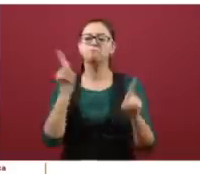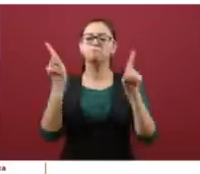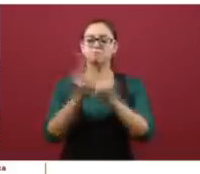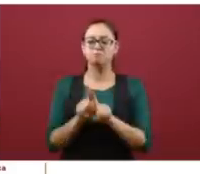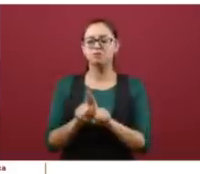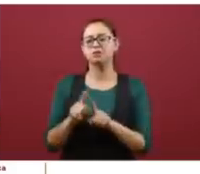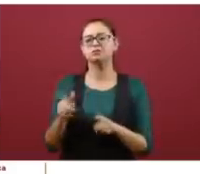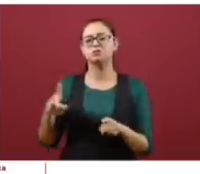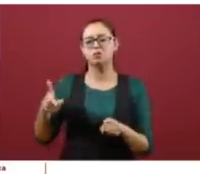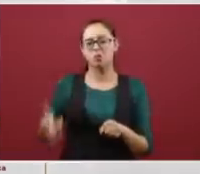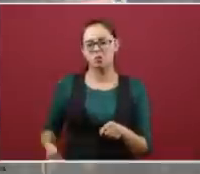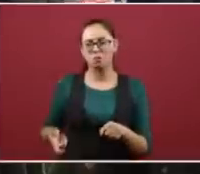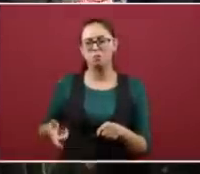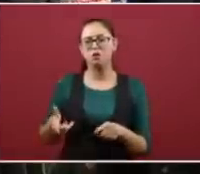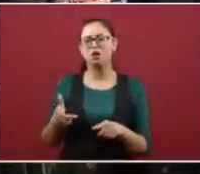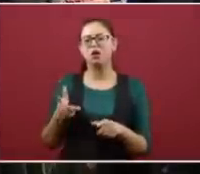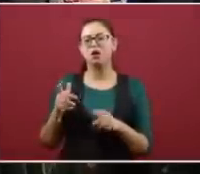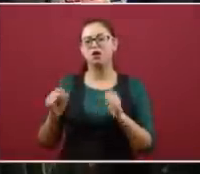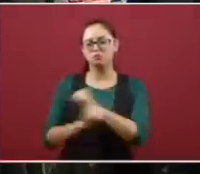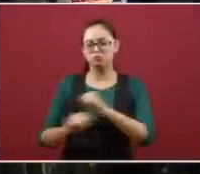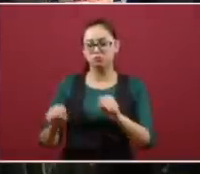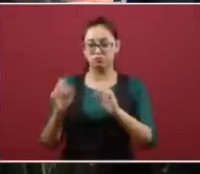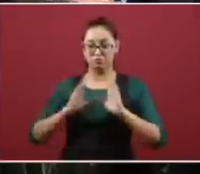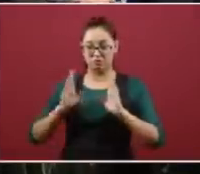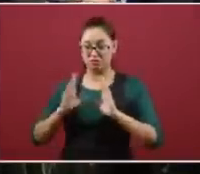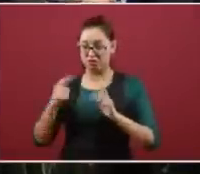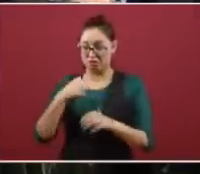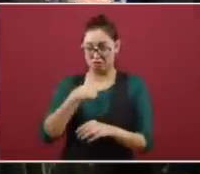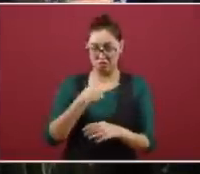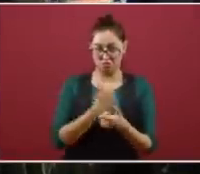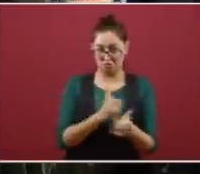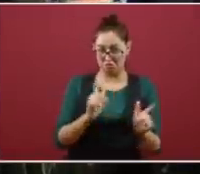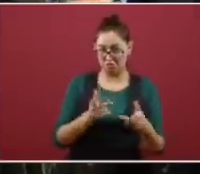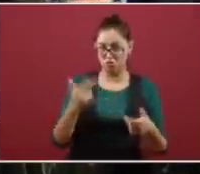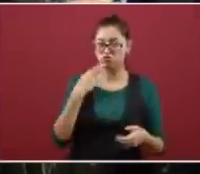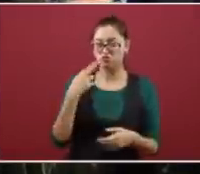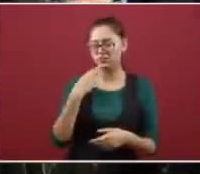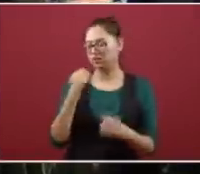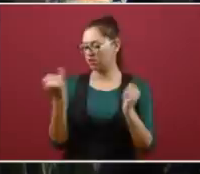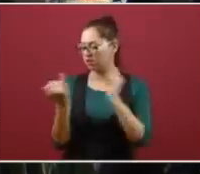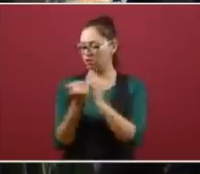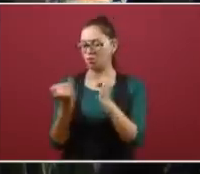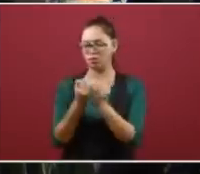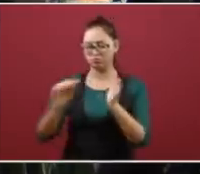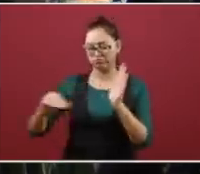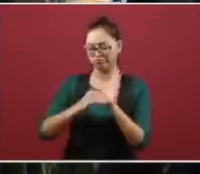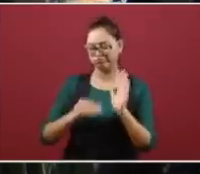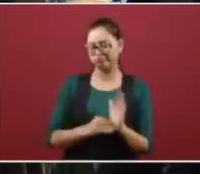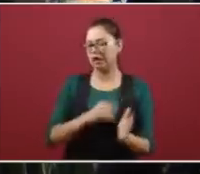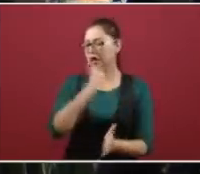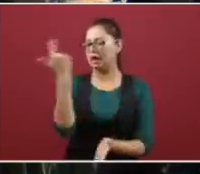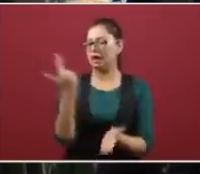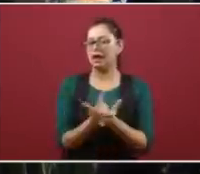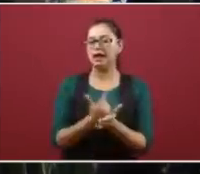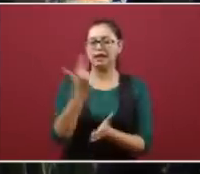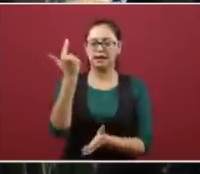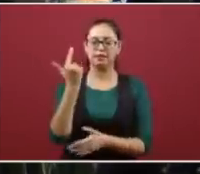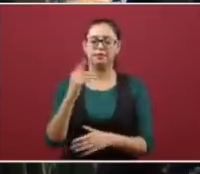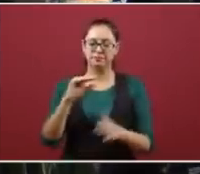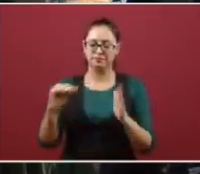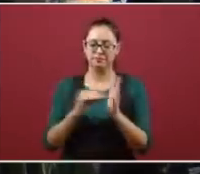y explosivos de uso exclusivo del ejército estos últimos fueron añadidos por el congreso